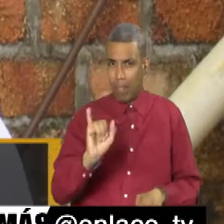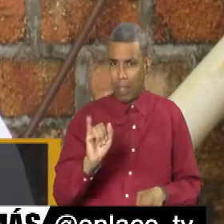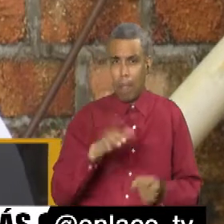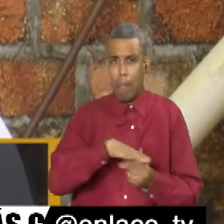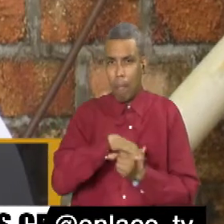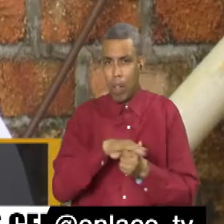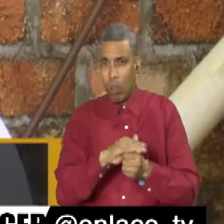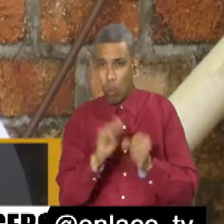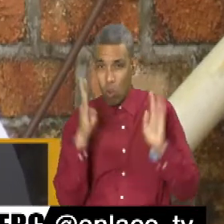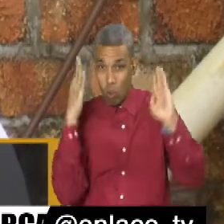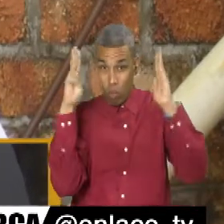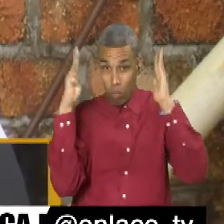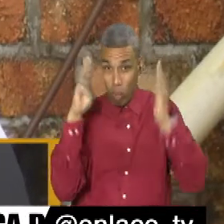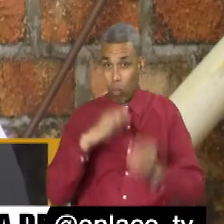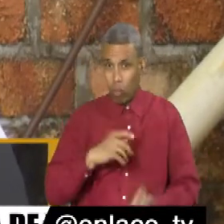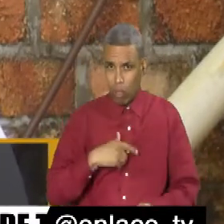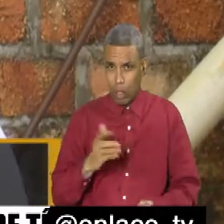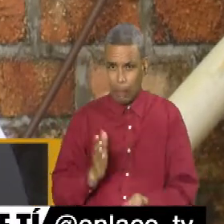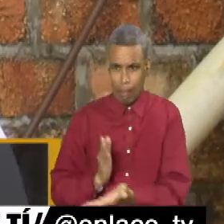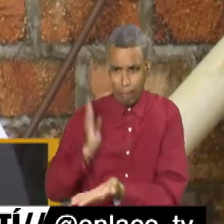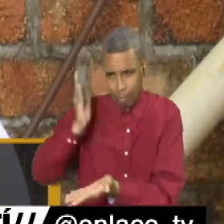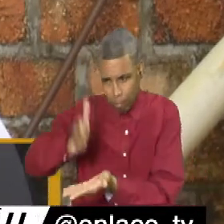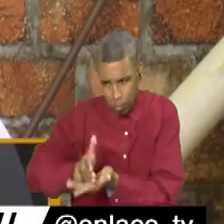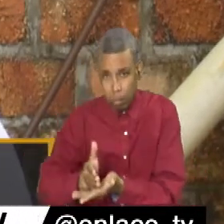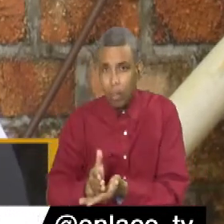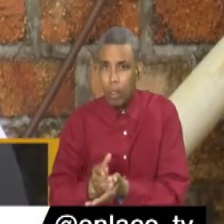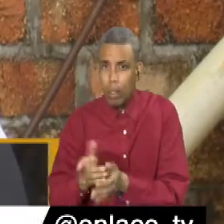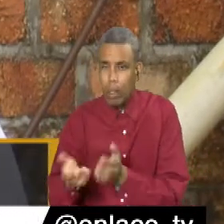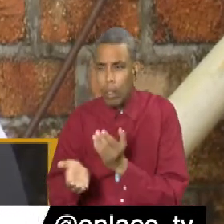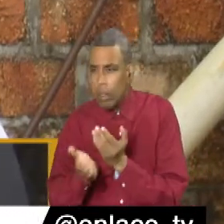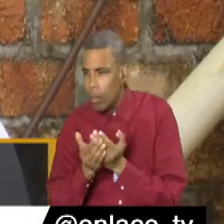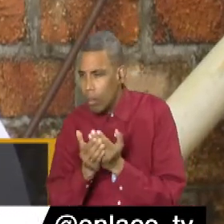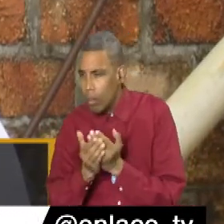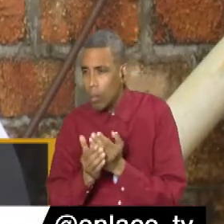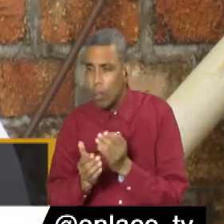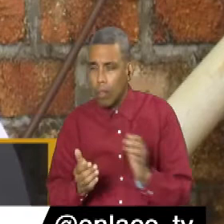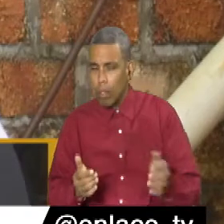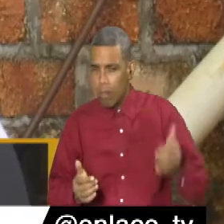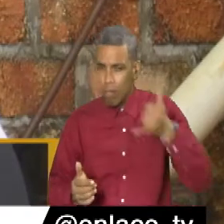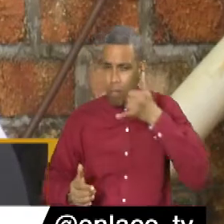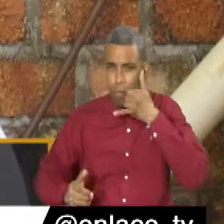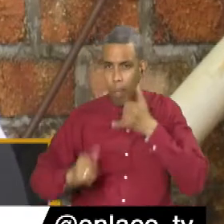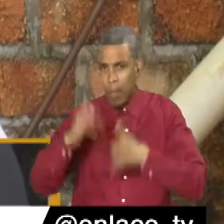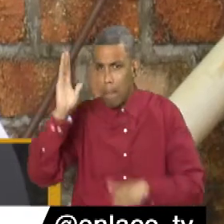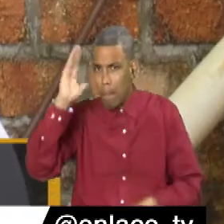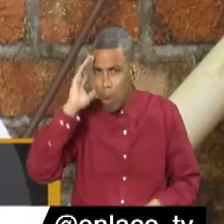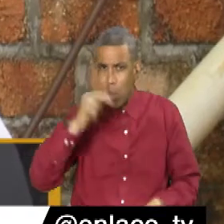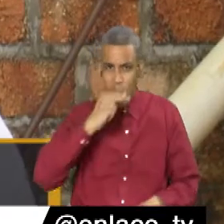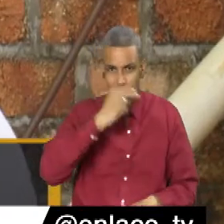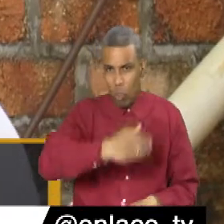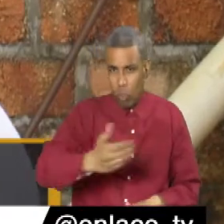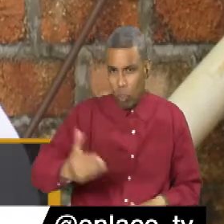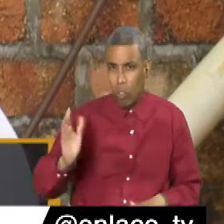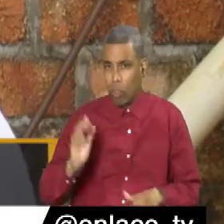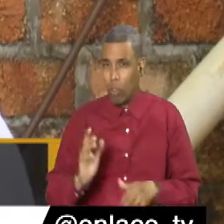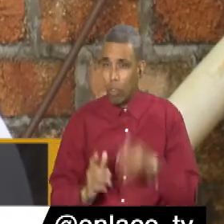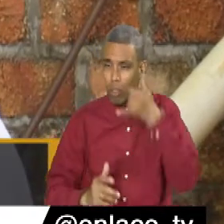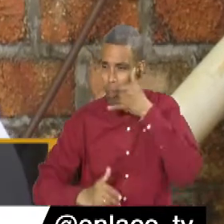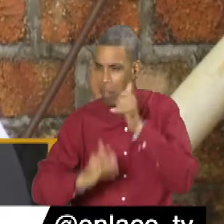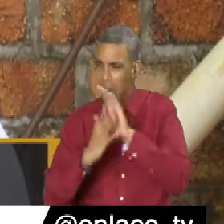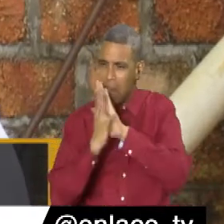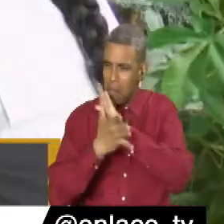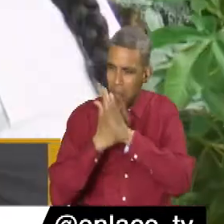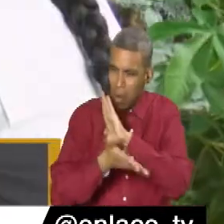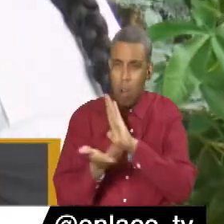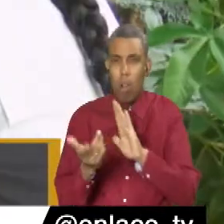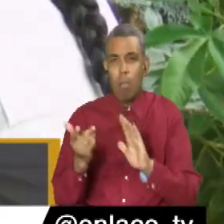con la policía de infancia y menores, de adolescentes, lo cual también le hicimos el reporte, le dimos todos los datos de la